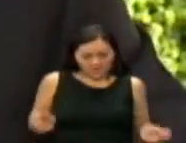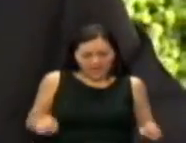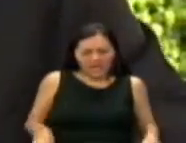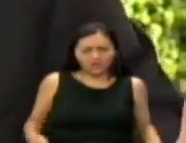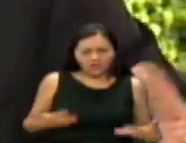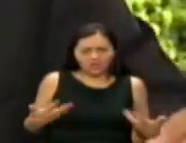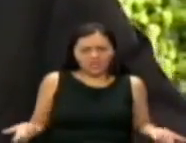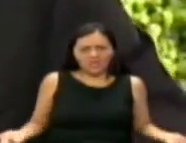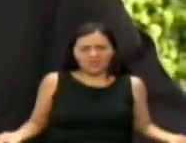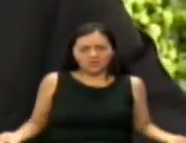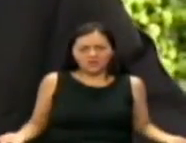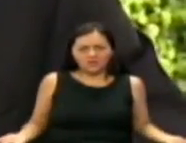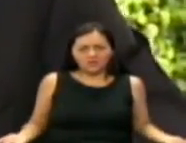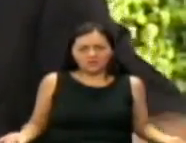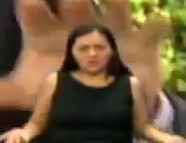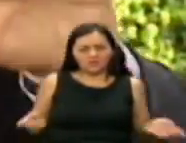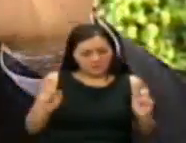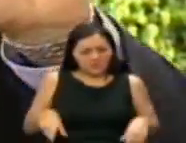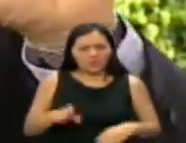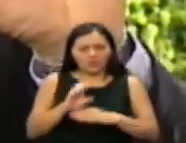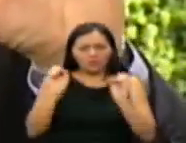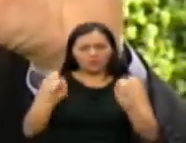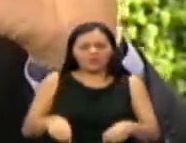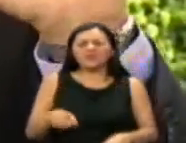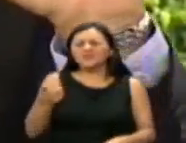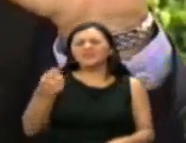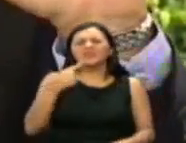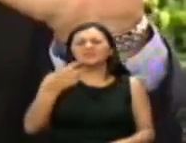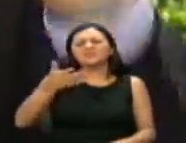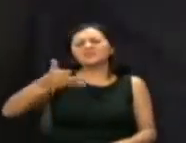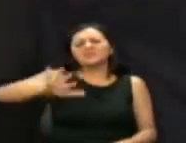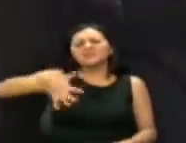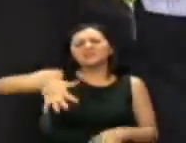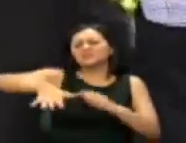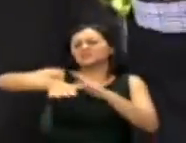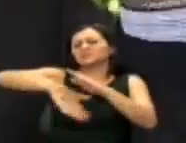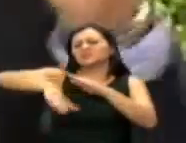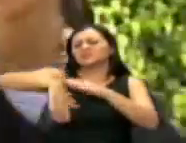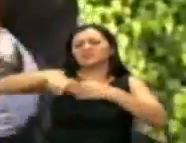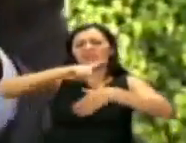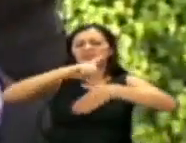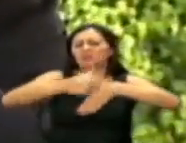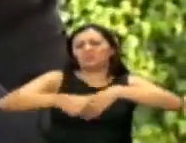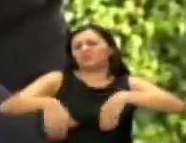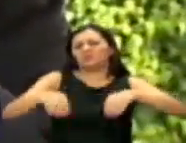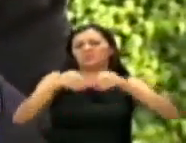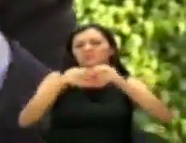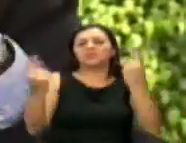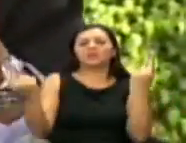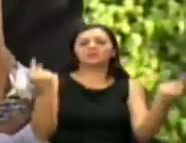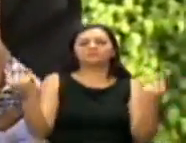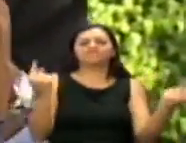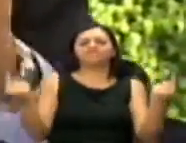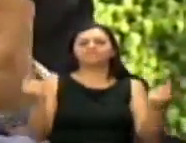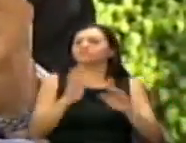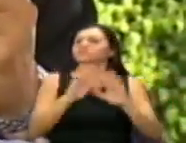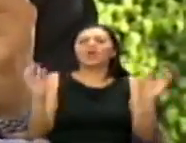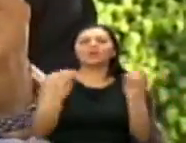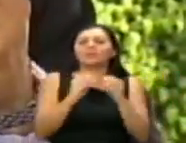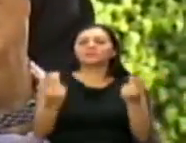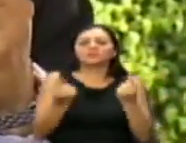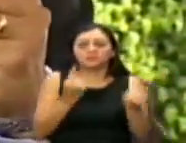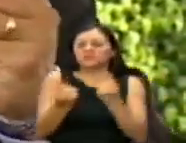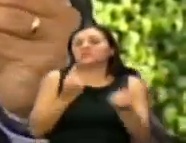mundo. ¿Por qué no podemos tenerla? Pero él quería tener una universidad a la ecuatoriana, a la latinoamericana. Esa era la disputa ideológica,